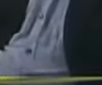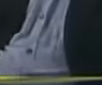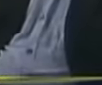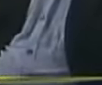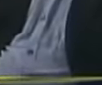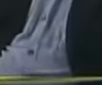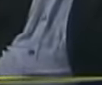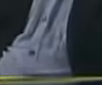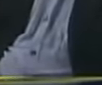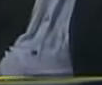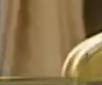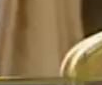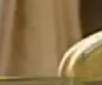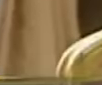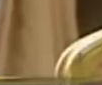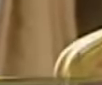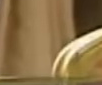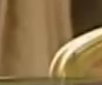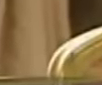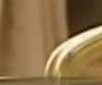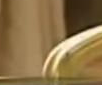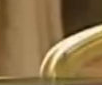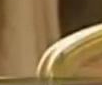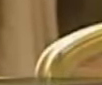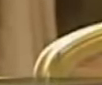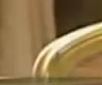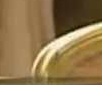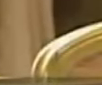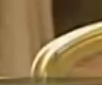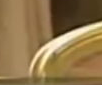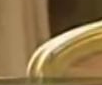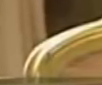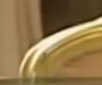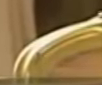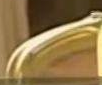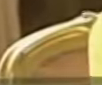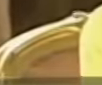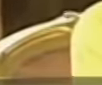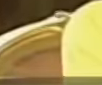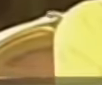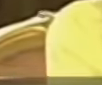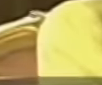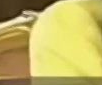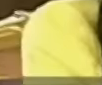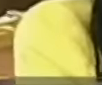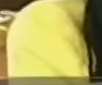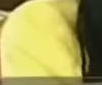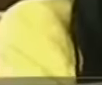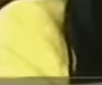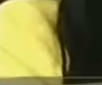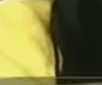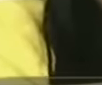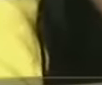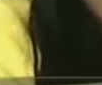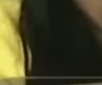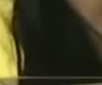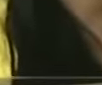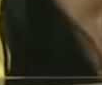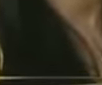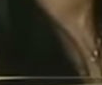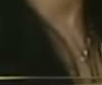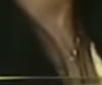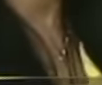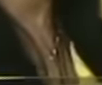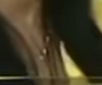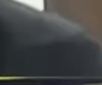buenas tardes. De la política. Sean bienvenidos a este encuentro con líderes y lideresas de la oposición